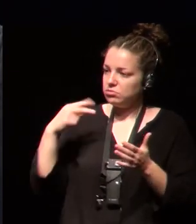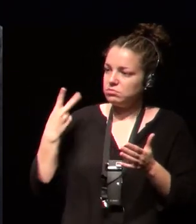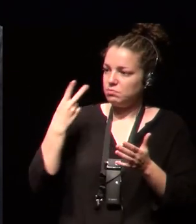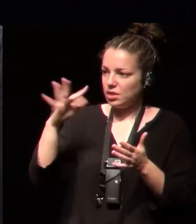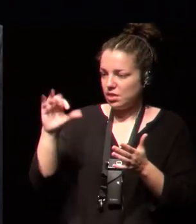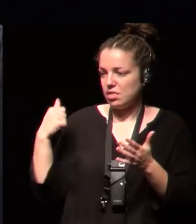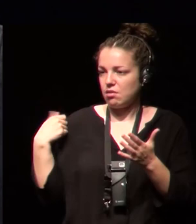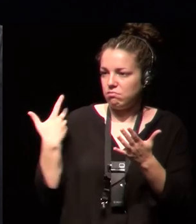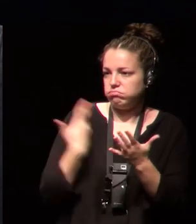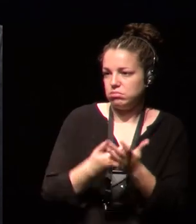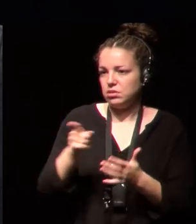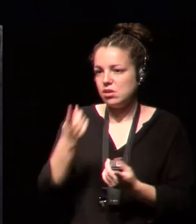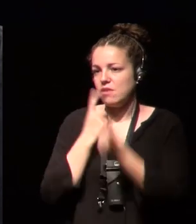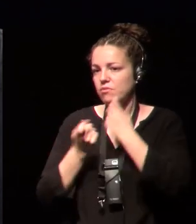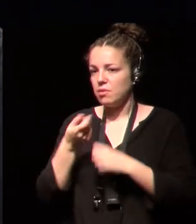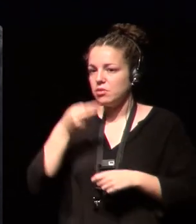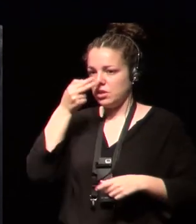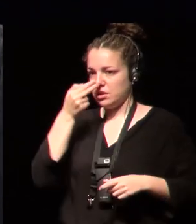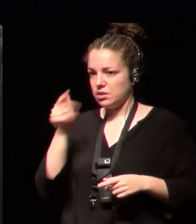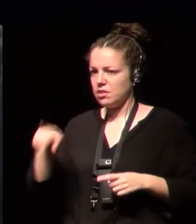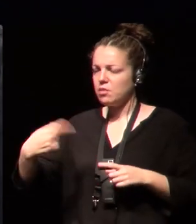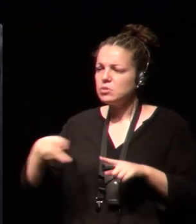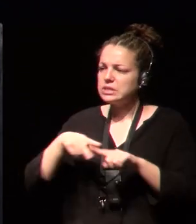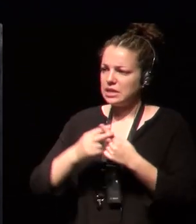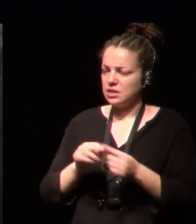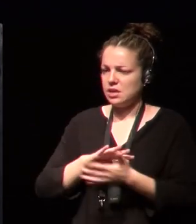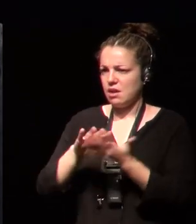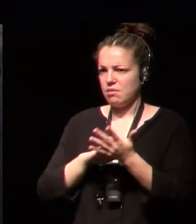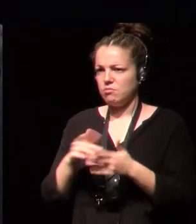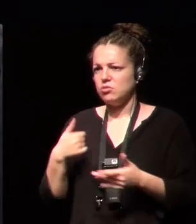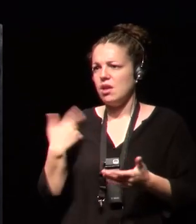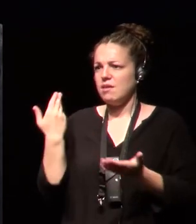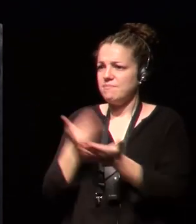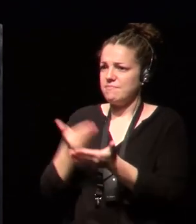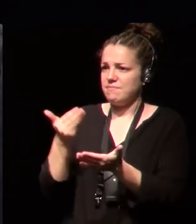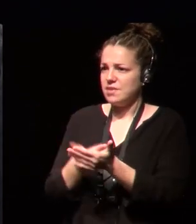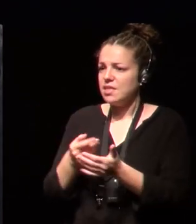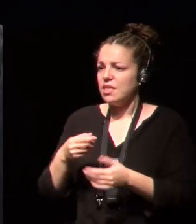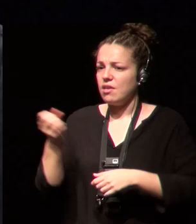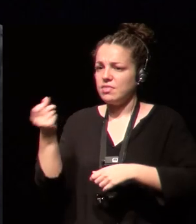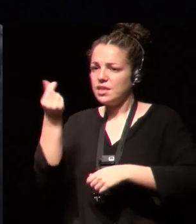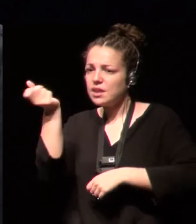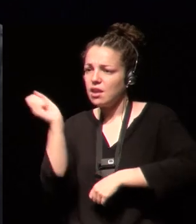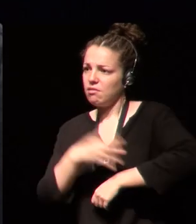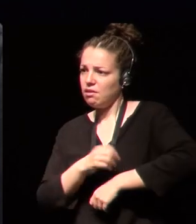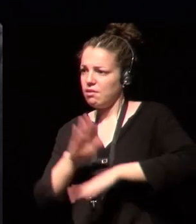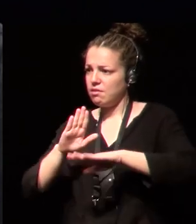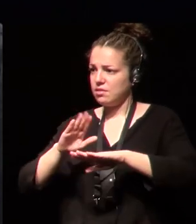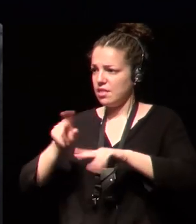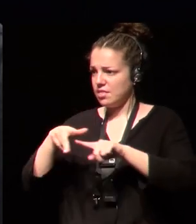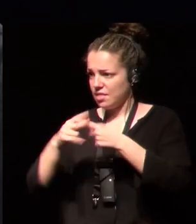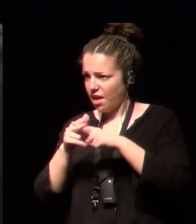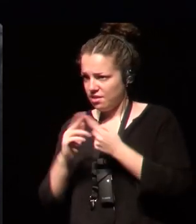en el taller. Vamos a solicitar fondos durante el taller. El que avisa, ya sabemos. El